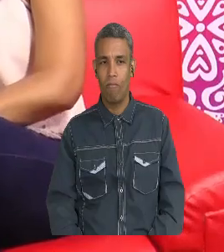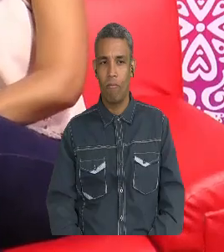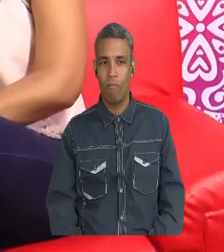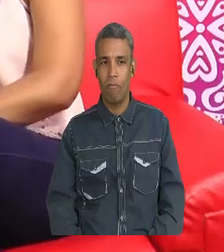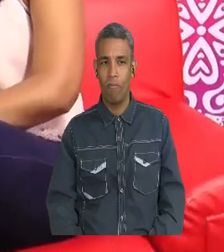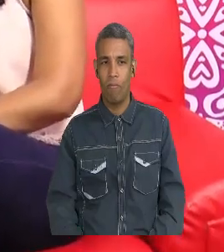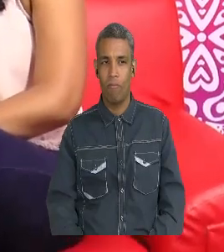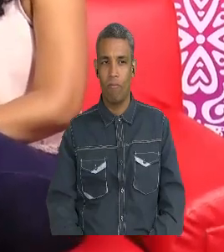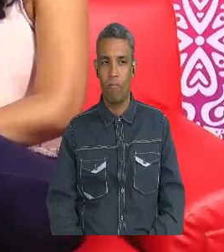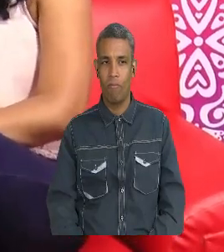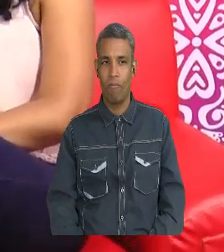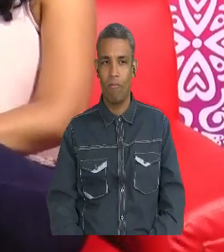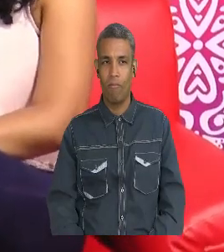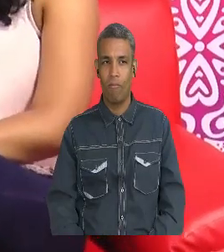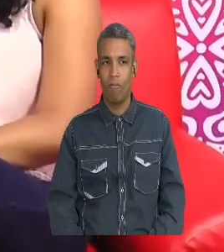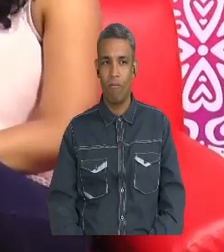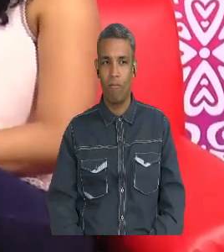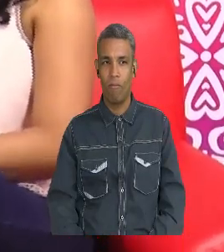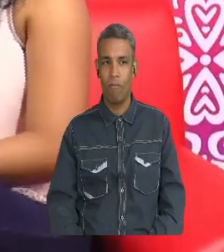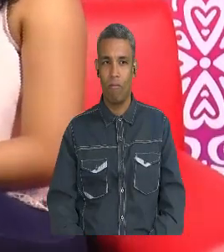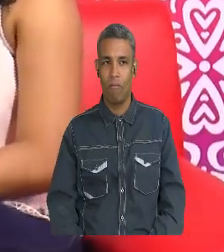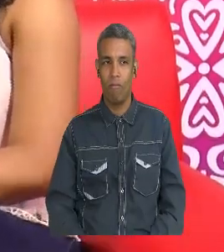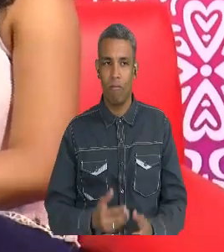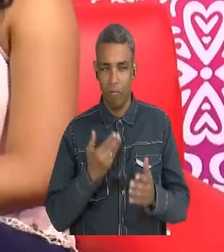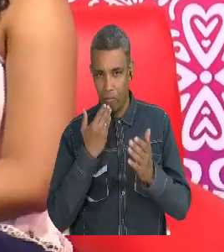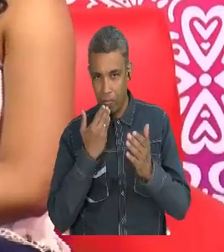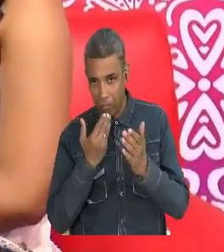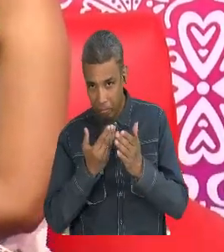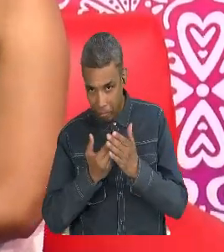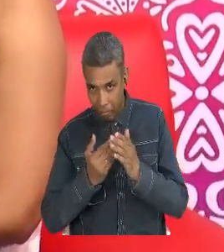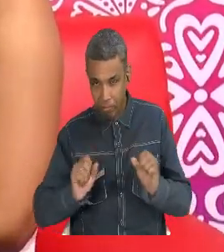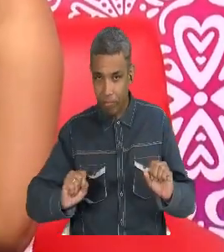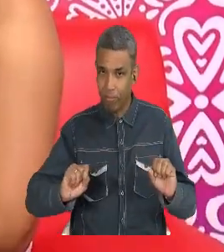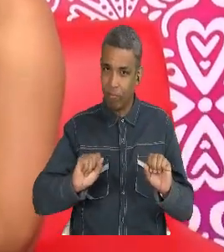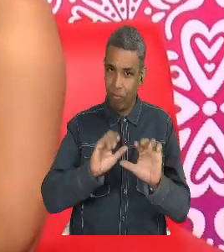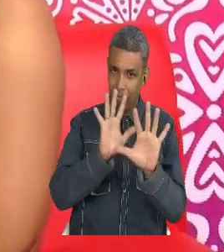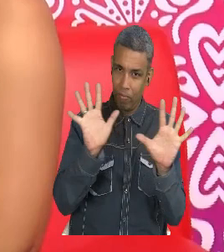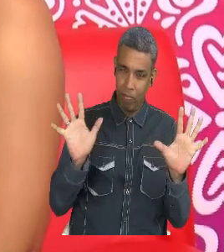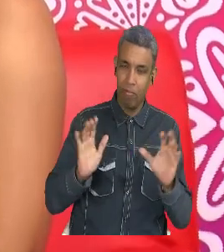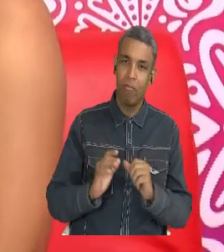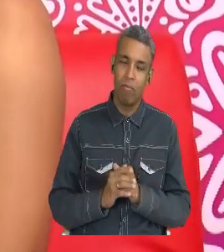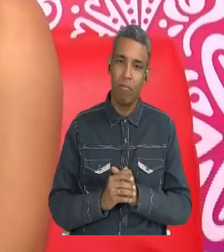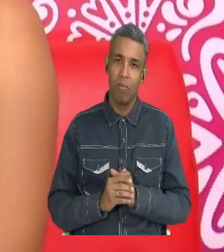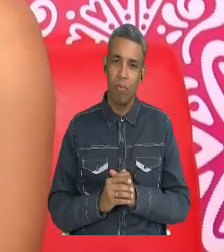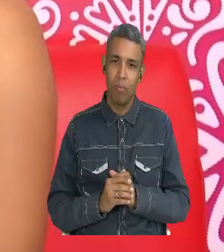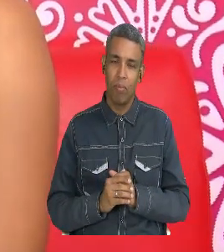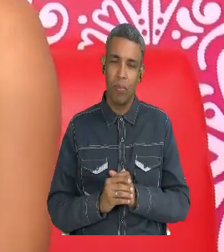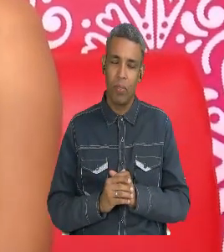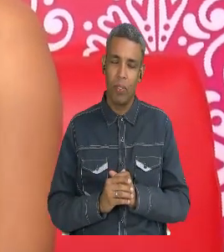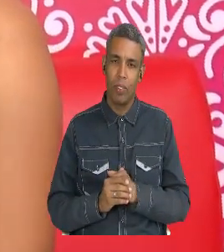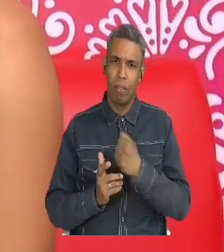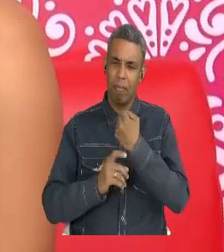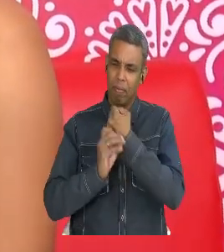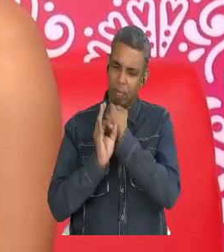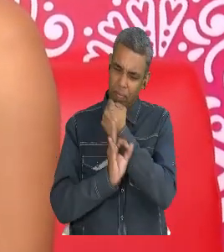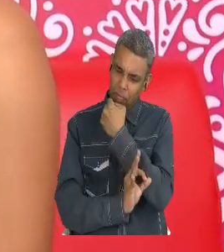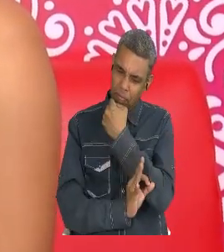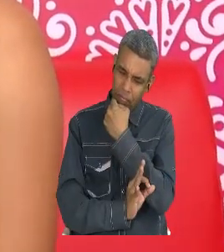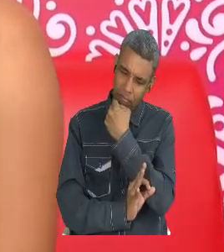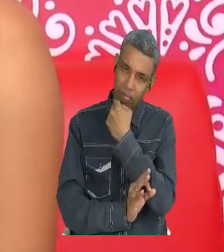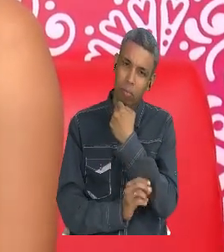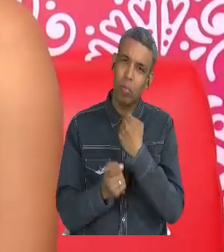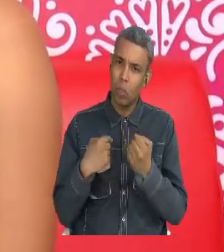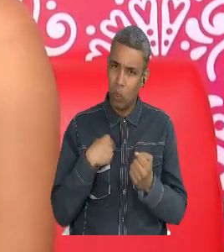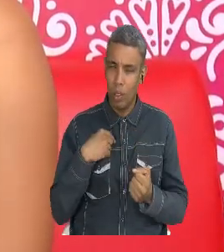Buenos días a todos, muchas gracias. Pues sí, es importante conocer un poco también de la profesión de nosotros, qué es lo que hacemos. Soy psicóloga